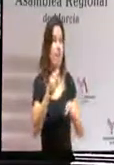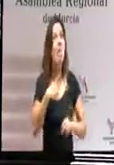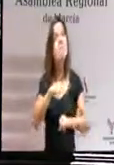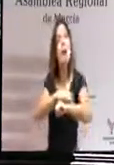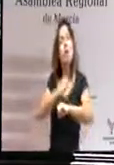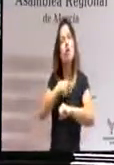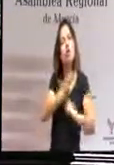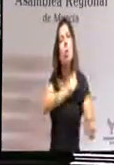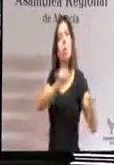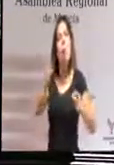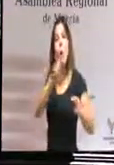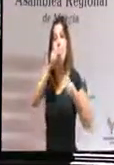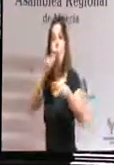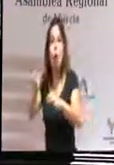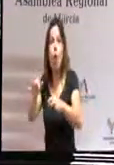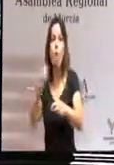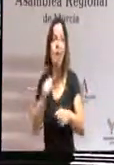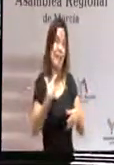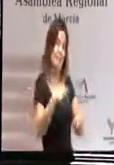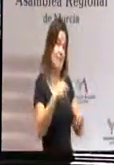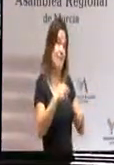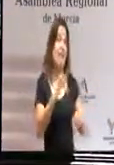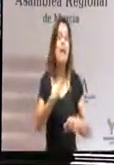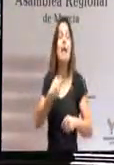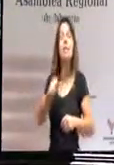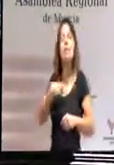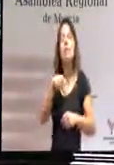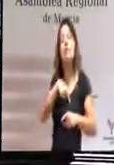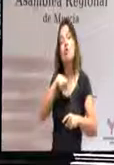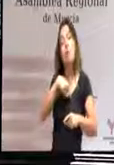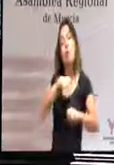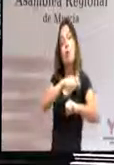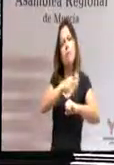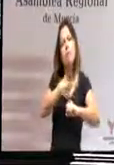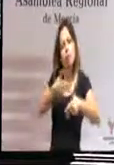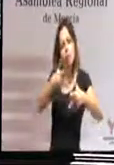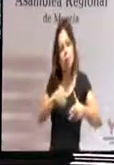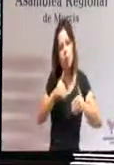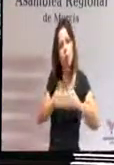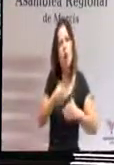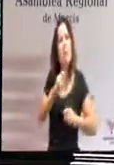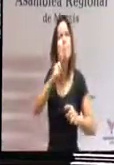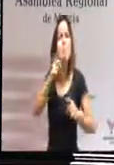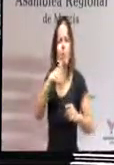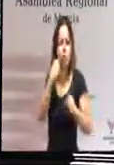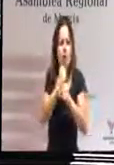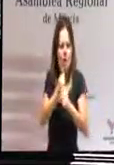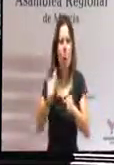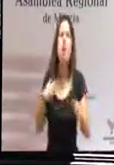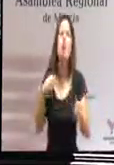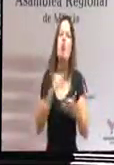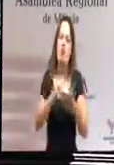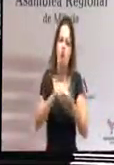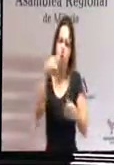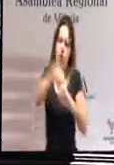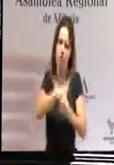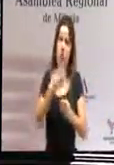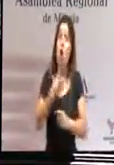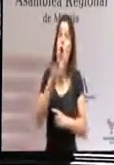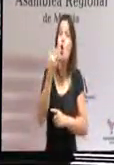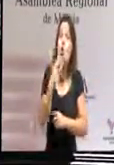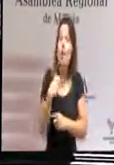Que yo exporto y el Mar Menor, vaya señorías, señor sobre el que yo me sentaré el primero a trabajar en los despachos, pero nunca